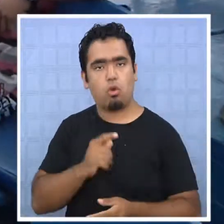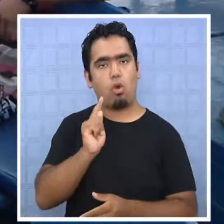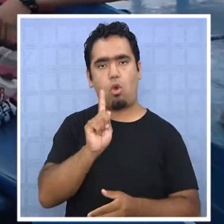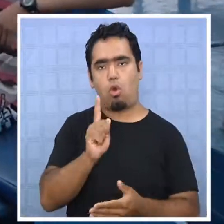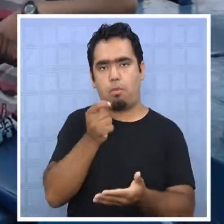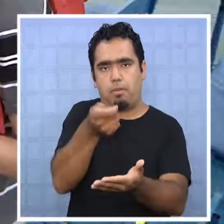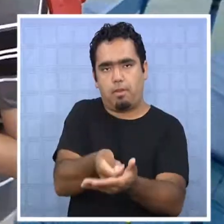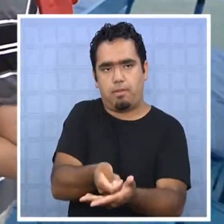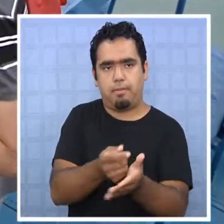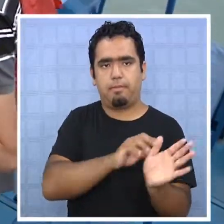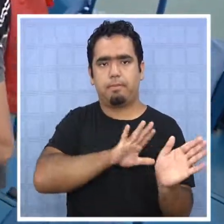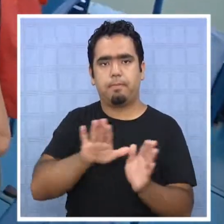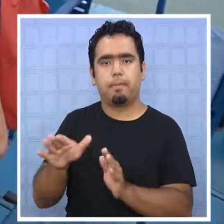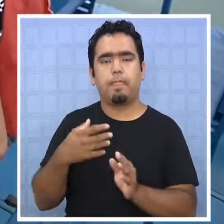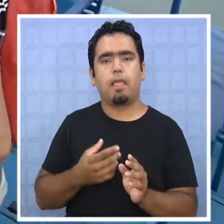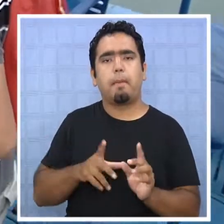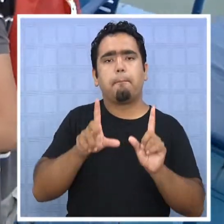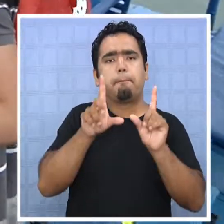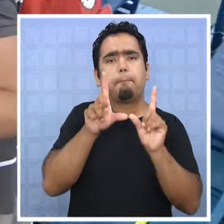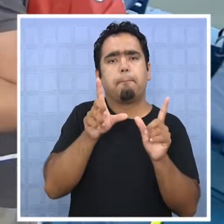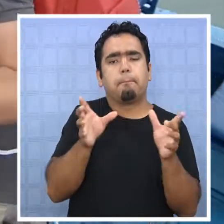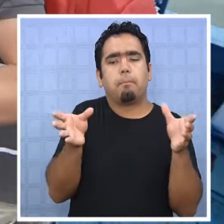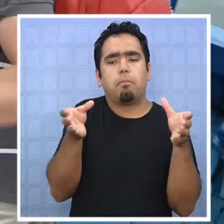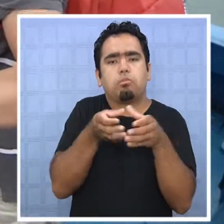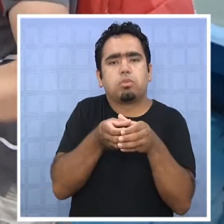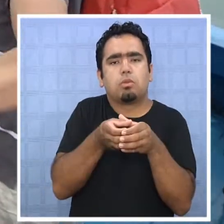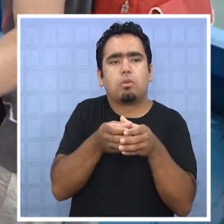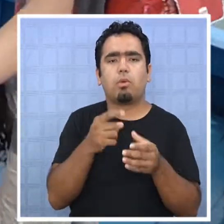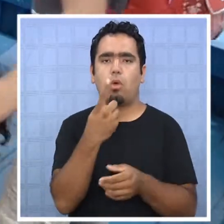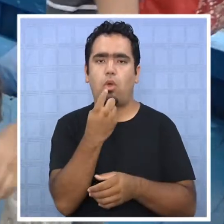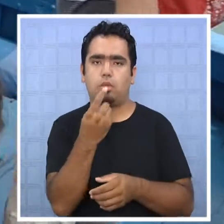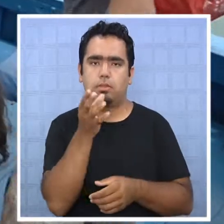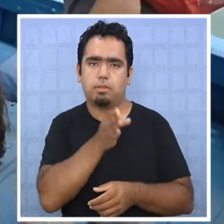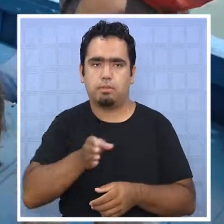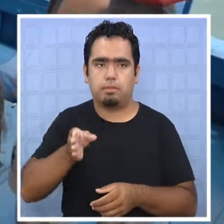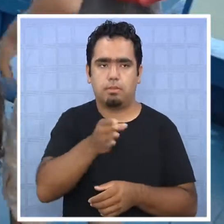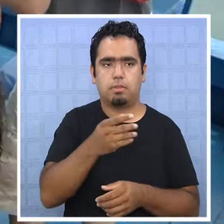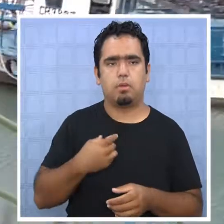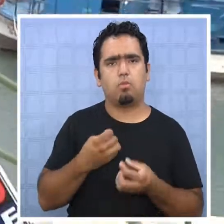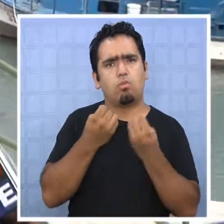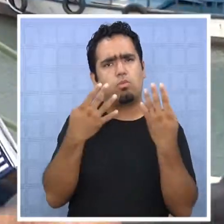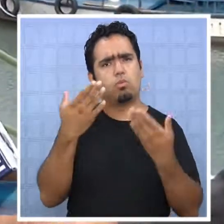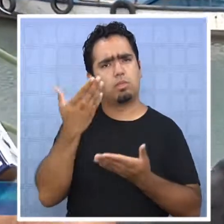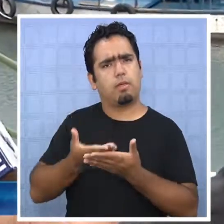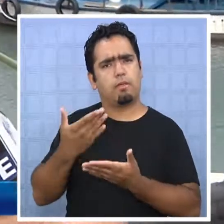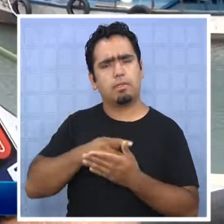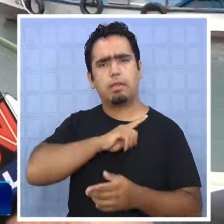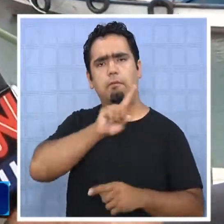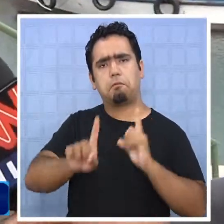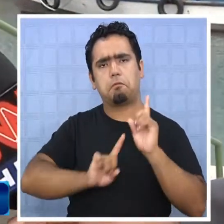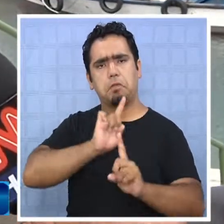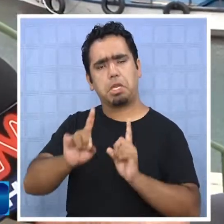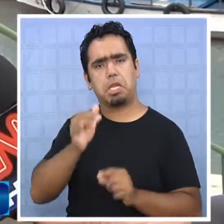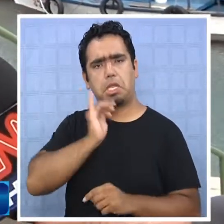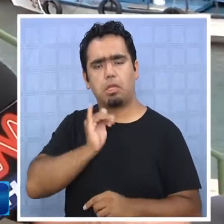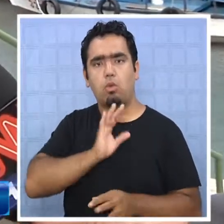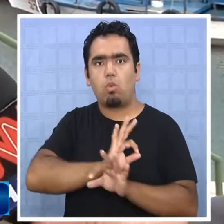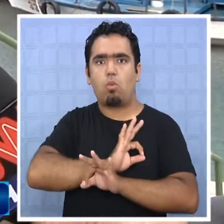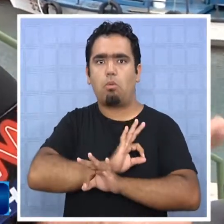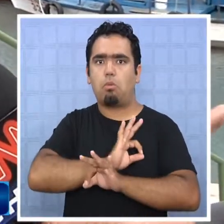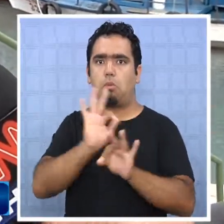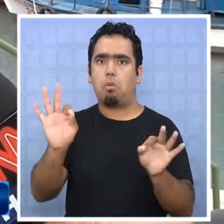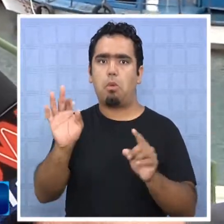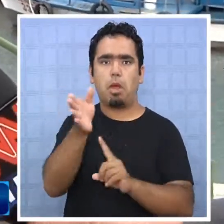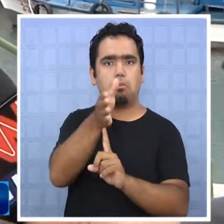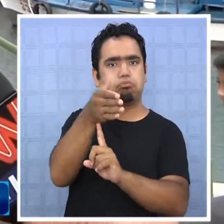no pagan. Cada viaje se inicia con un mínimo de 11 pasajeros. Muchas veces vine a Iquique y hace tiempo y